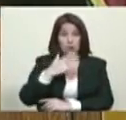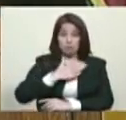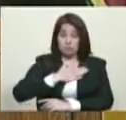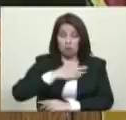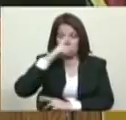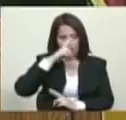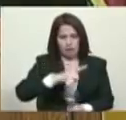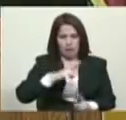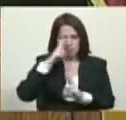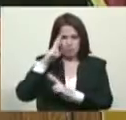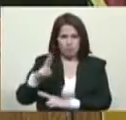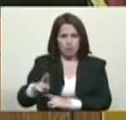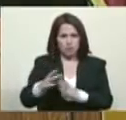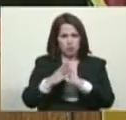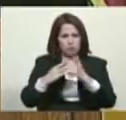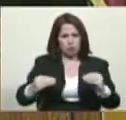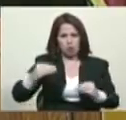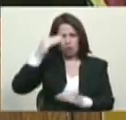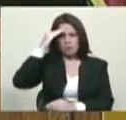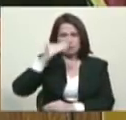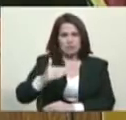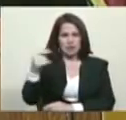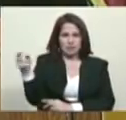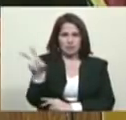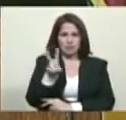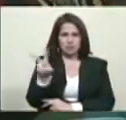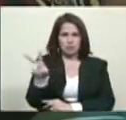Fuerzas Armadas de Venezuela.